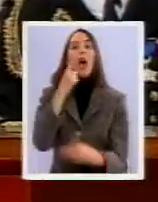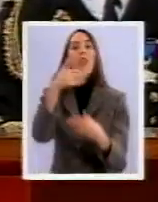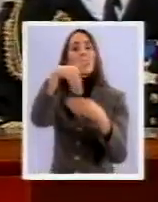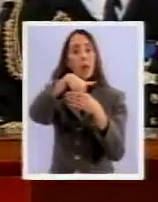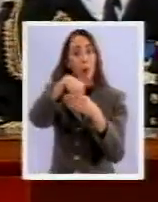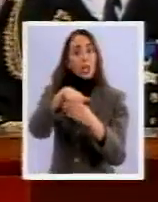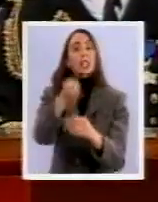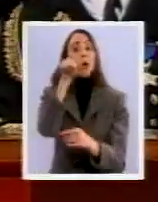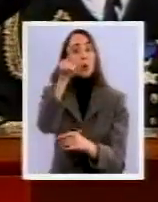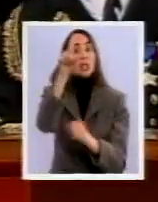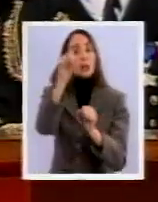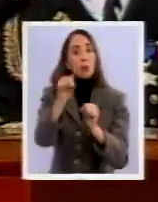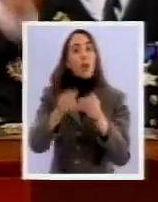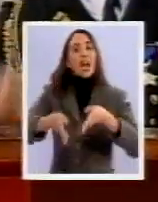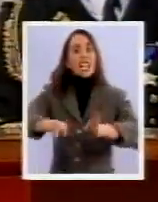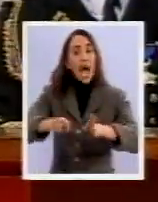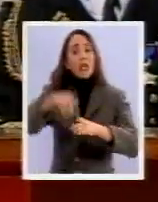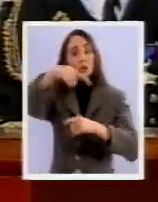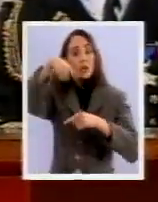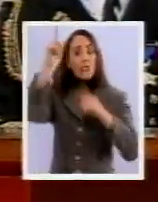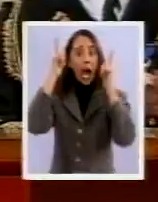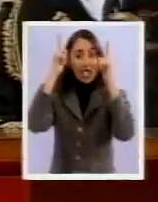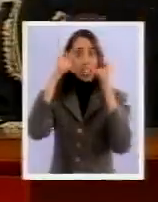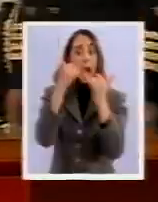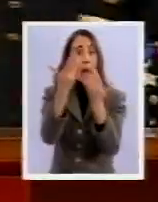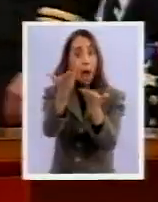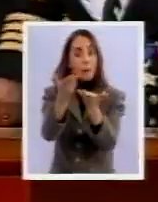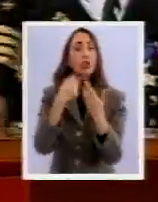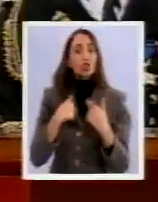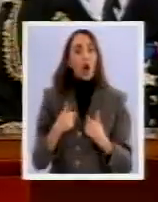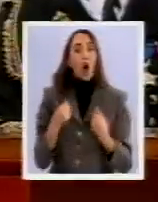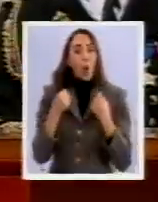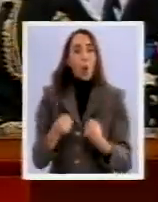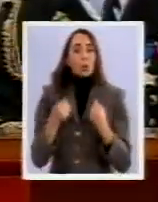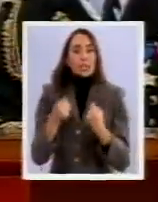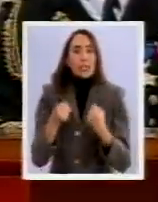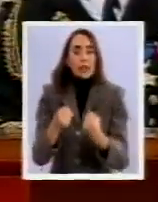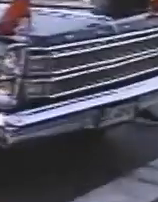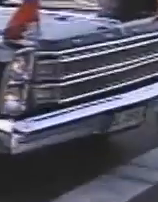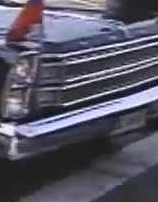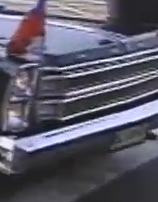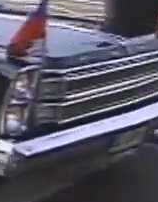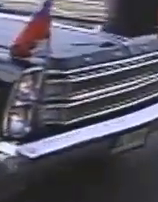Democracia es que usted pueda estar en las calles gritando, mi amigo. Para eso luché.